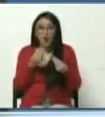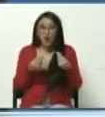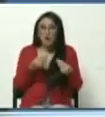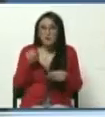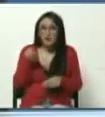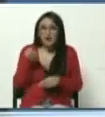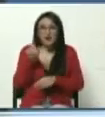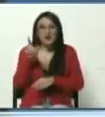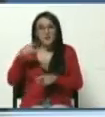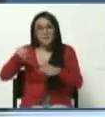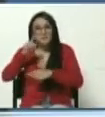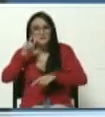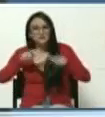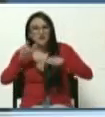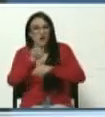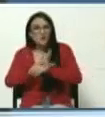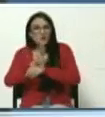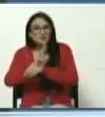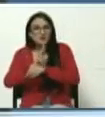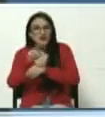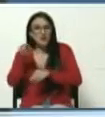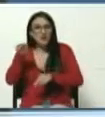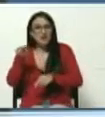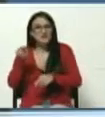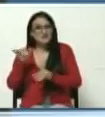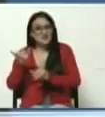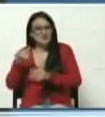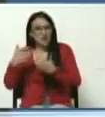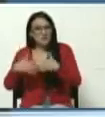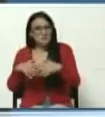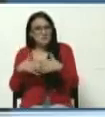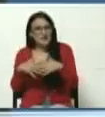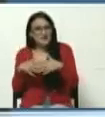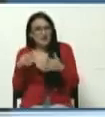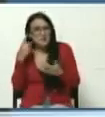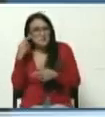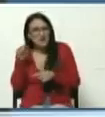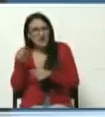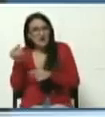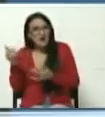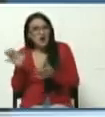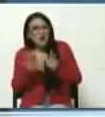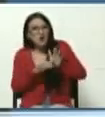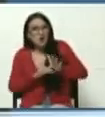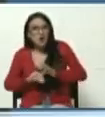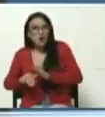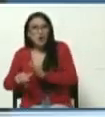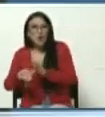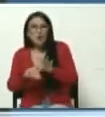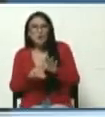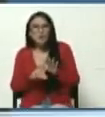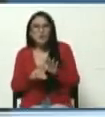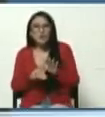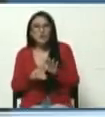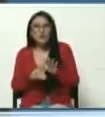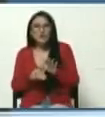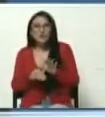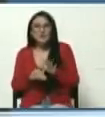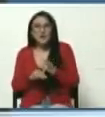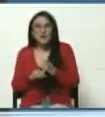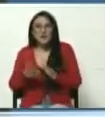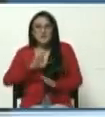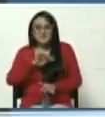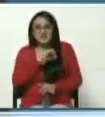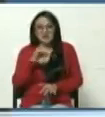utilizaron esta empresa para el robo y el